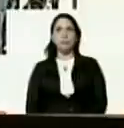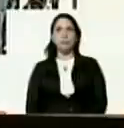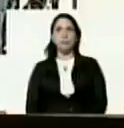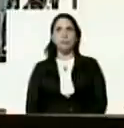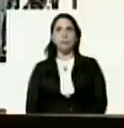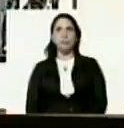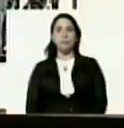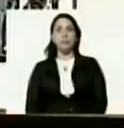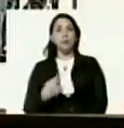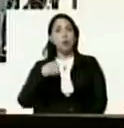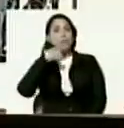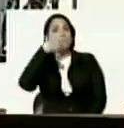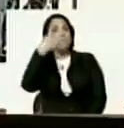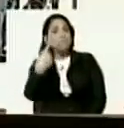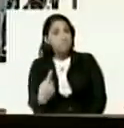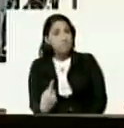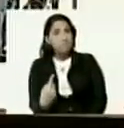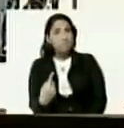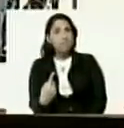Se los dije,